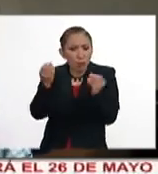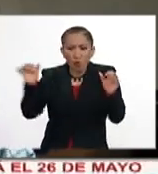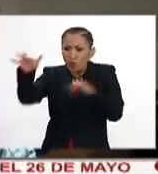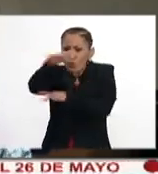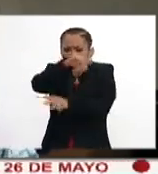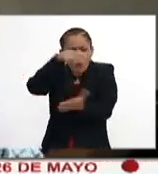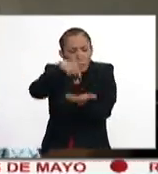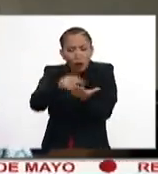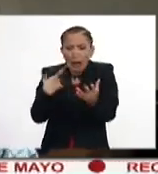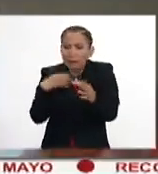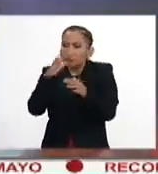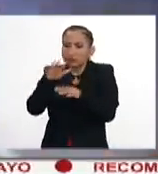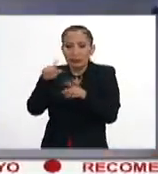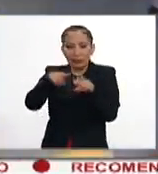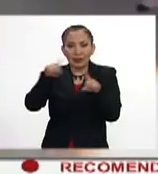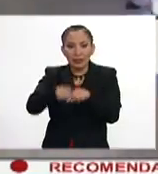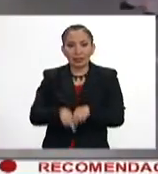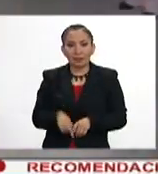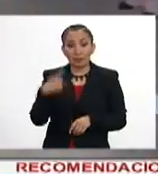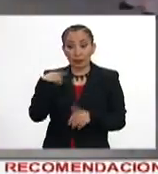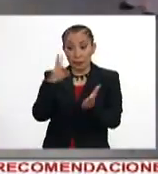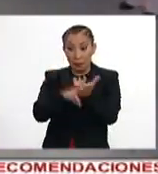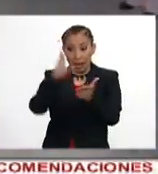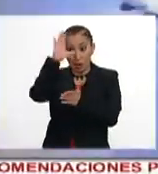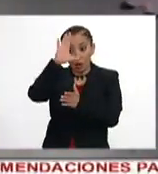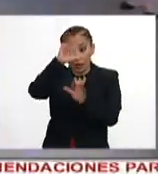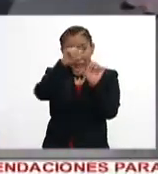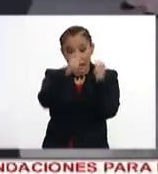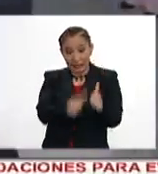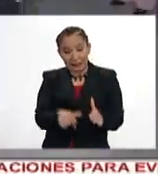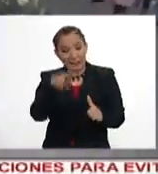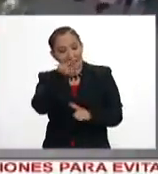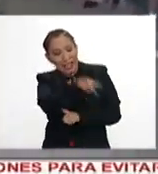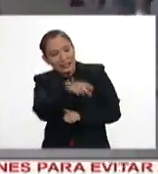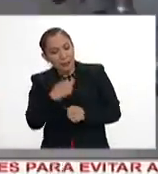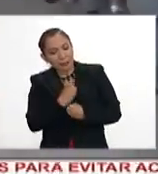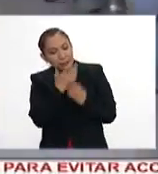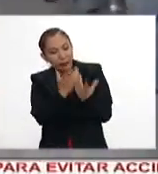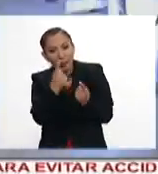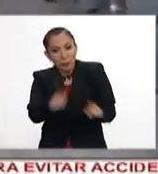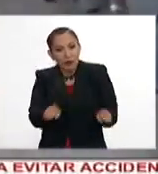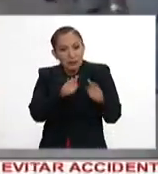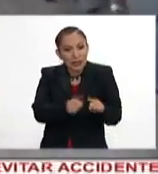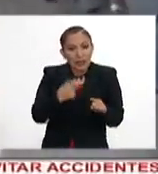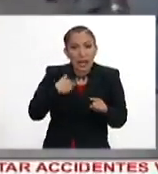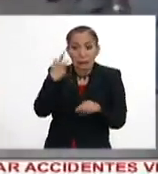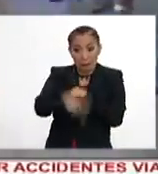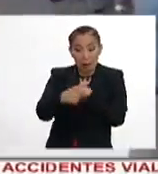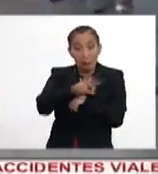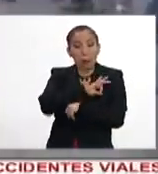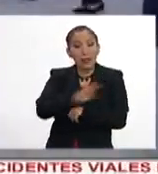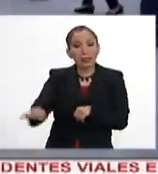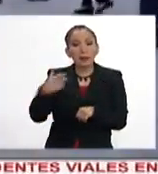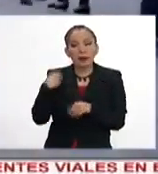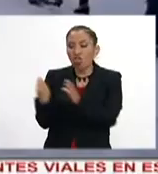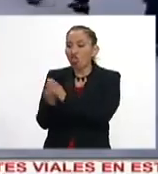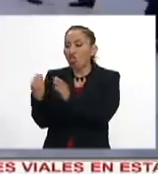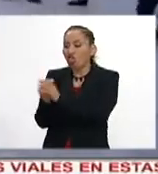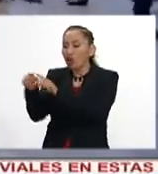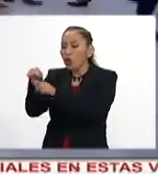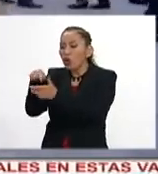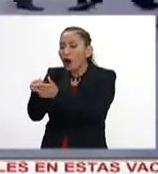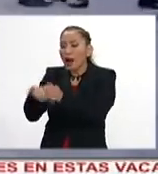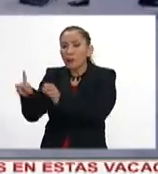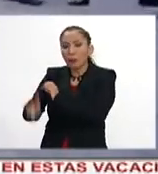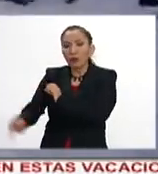efervescente este universo. Pese a su valor cultural y artístico, esta expresión musical se encuentra en peligro debido a la privatización de los